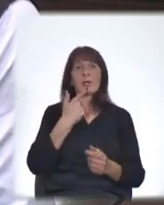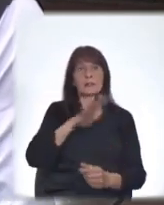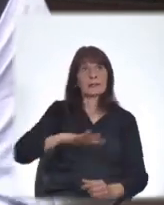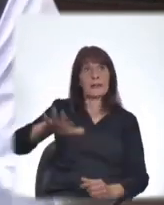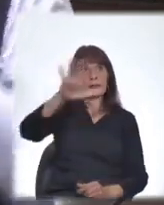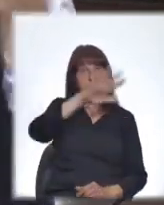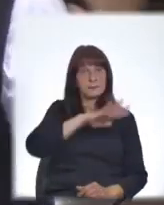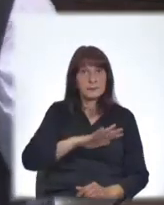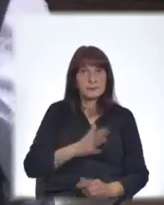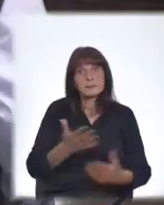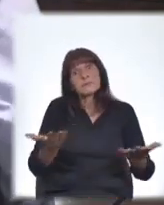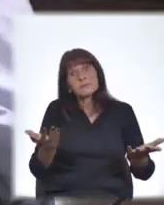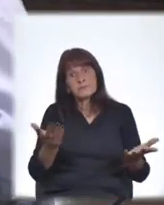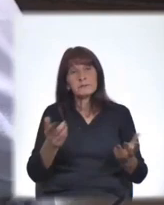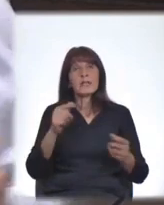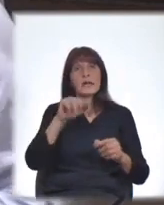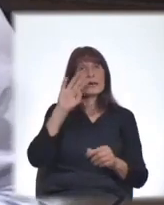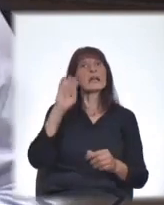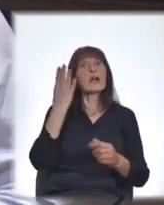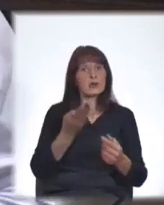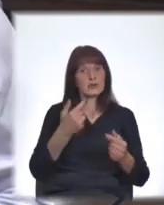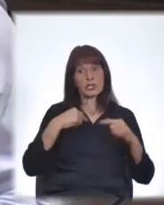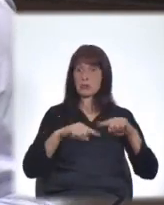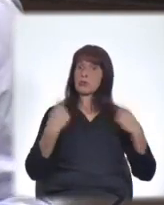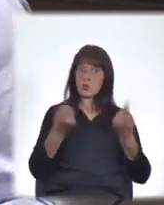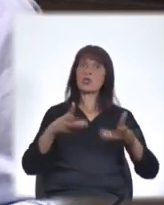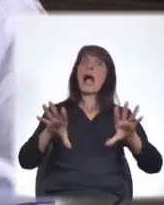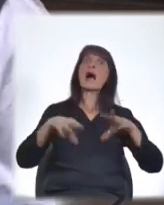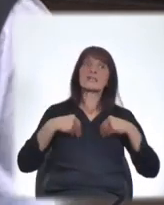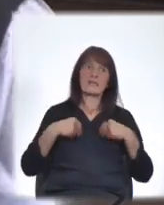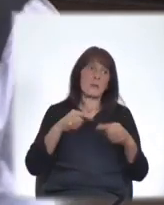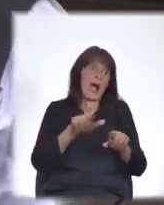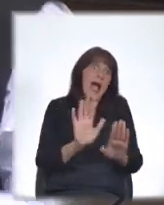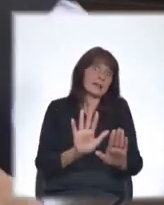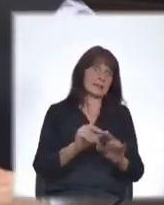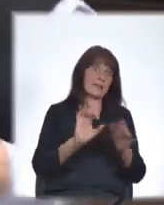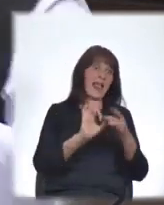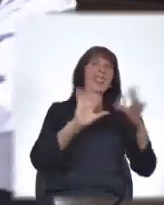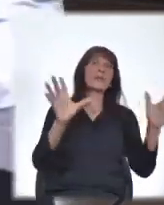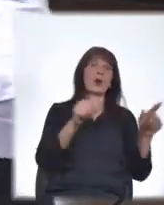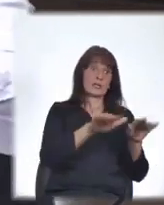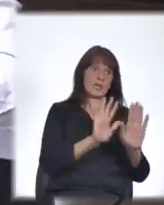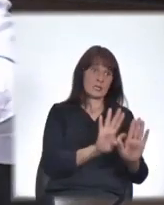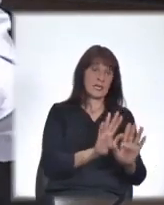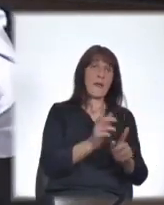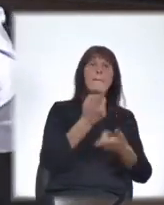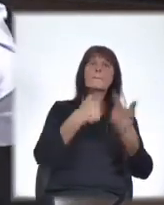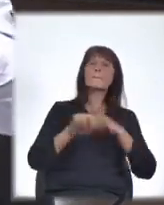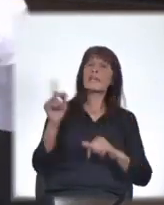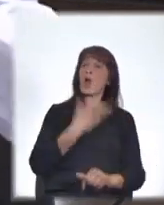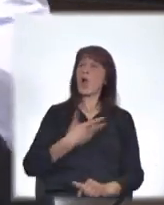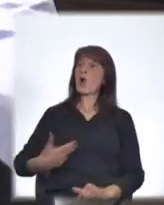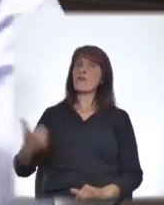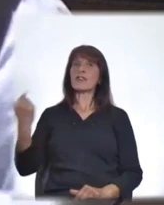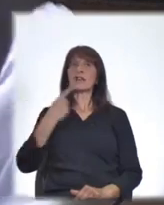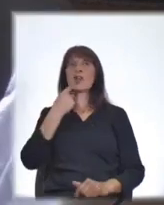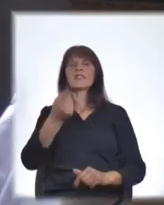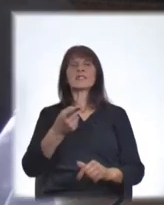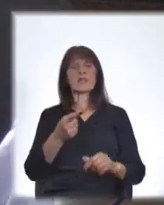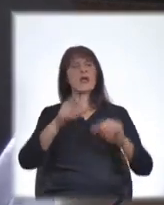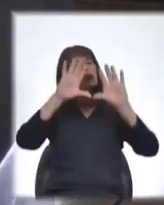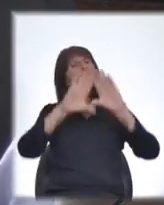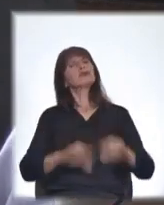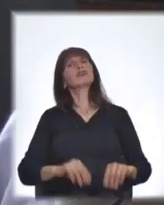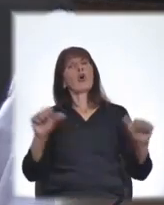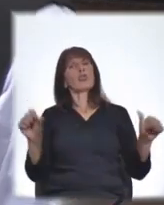públicas, y que por supuesto reconocemos y aceptamos porque así es la democracia. Ahora, el gobierno trata de sustentar esto diciendo todo lo que hacemos